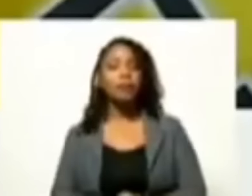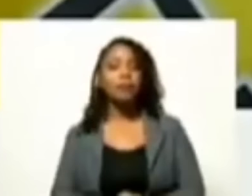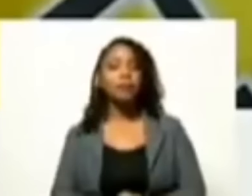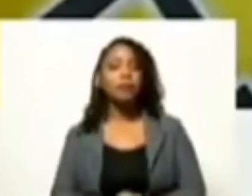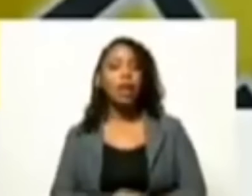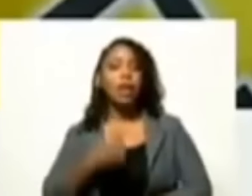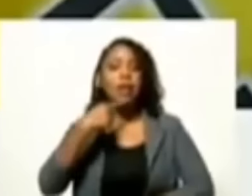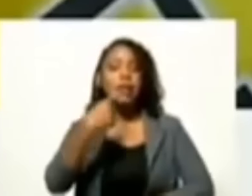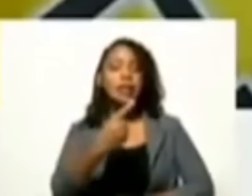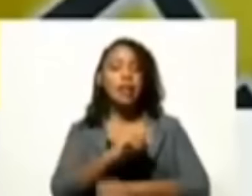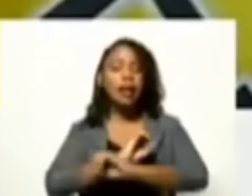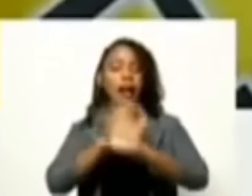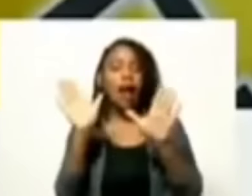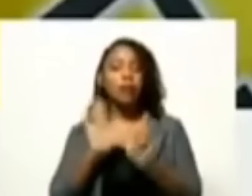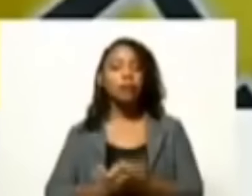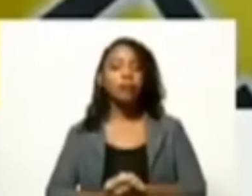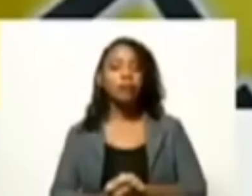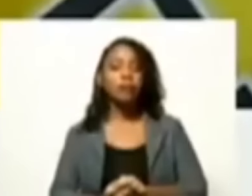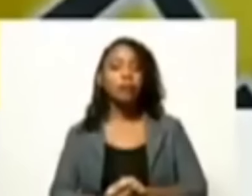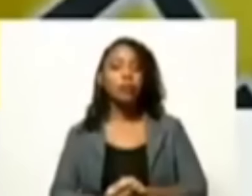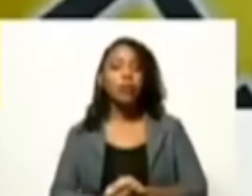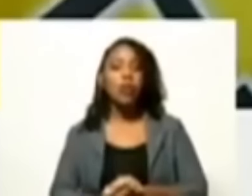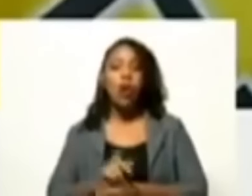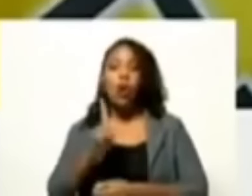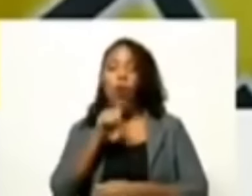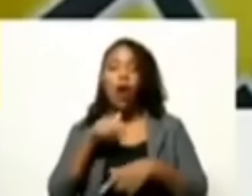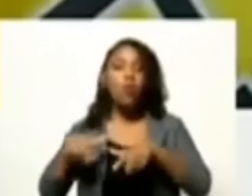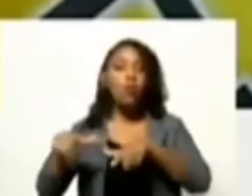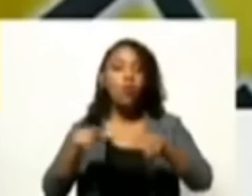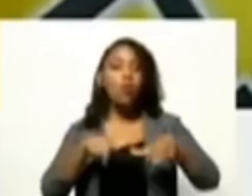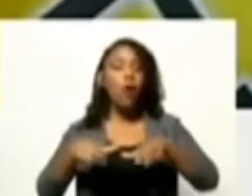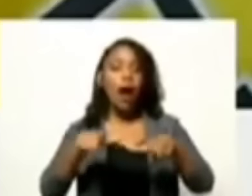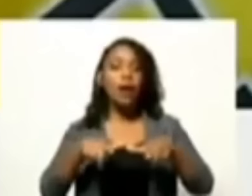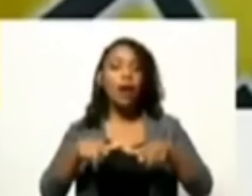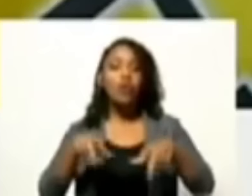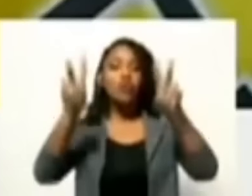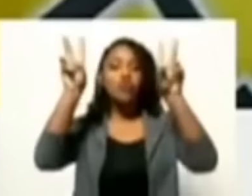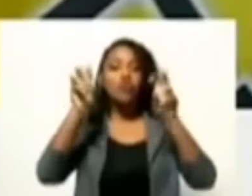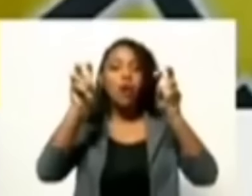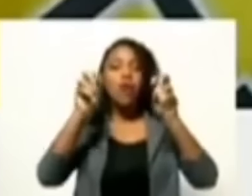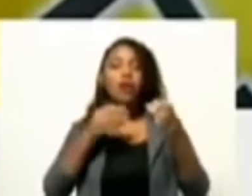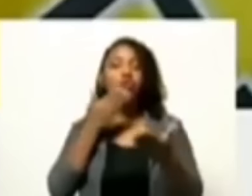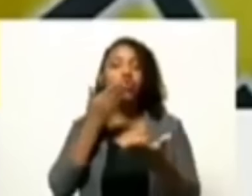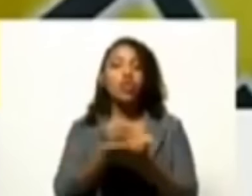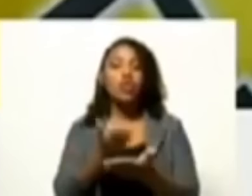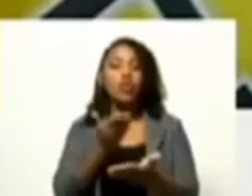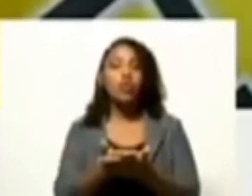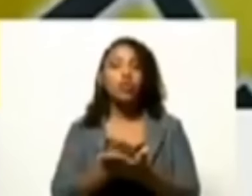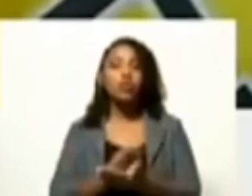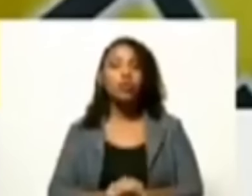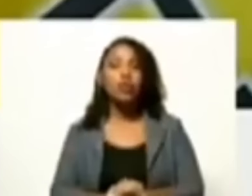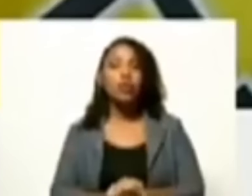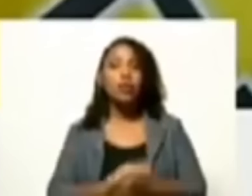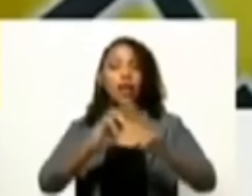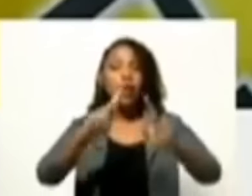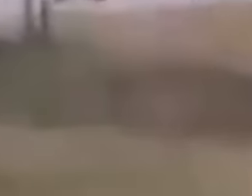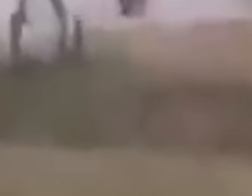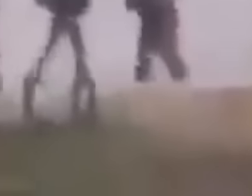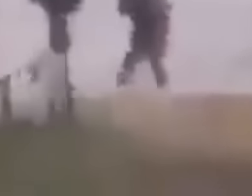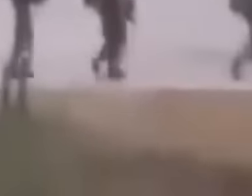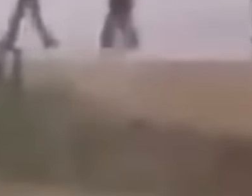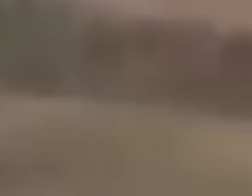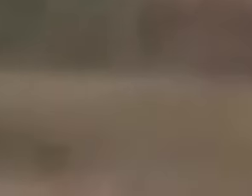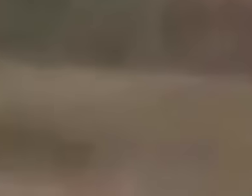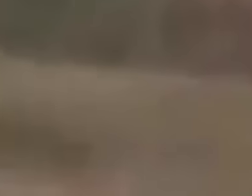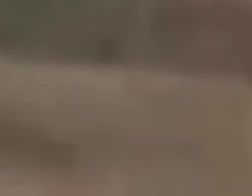Venezuela y den el paso a todas estas personas de la oposición el cual sabemos que el pueblo está apoyando inminentemente que en cualquier momento